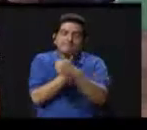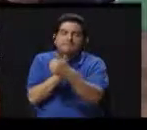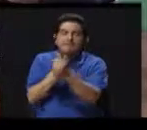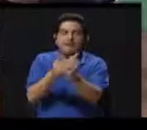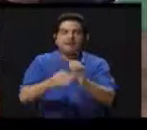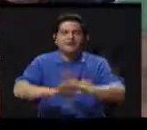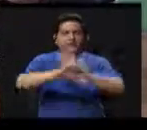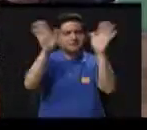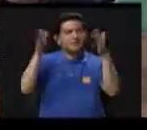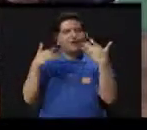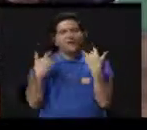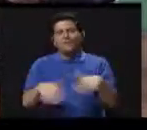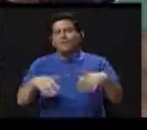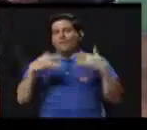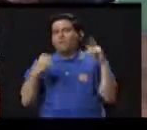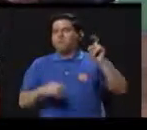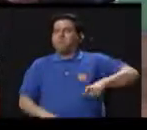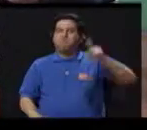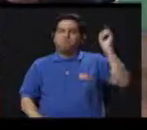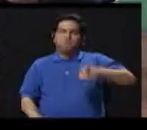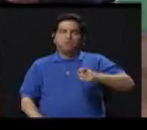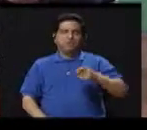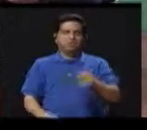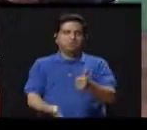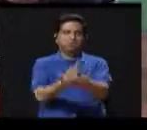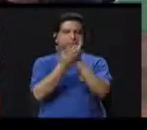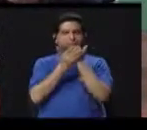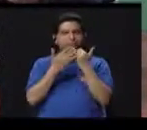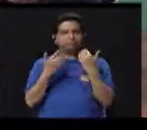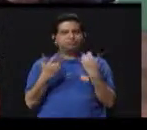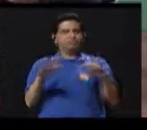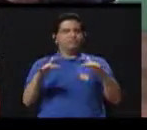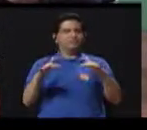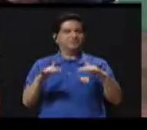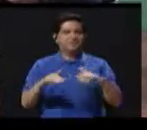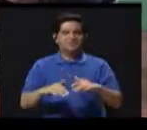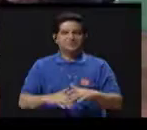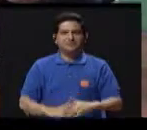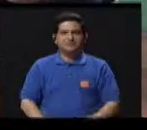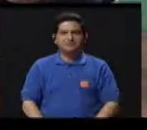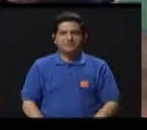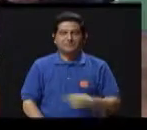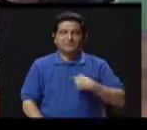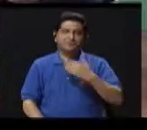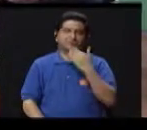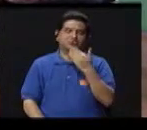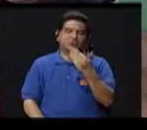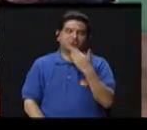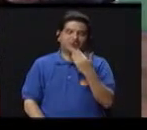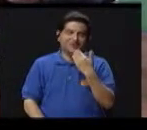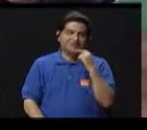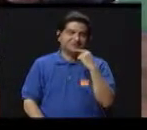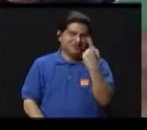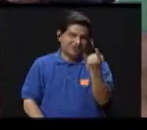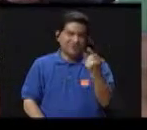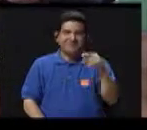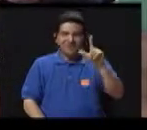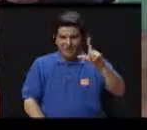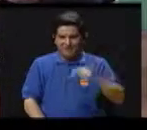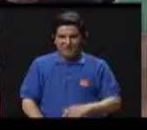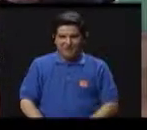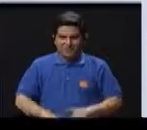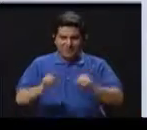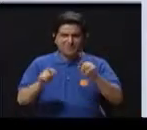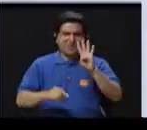que claro que nos fueron súper súper necesarias y súper útiles. Yo le agradezco a Lali todo eso,